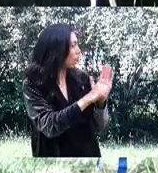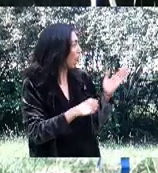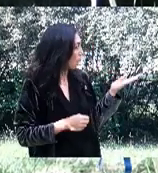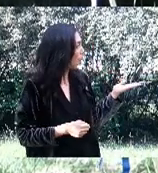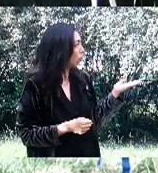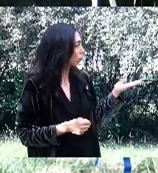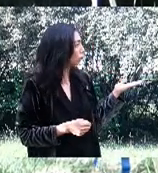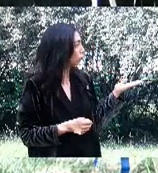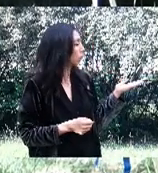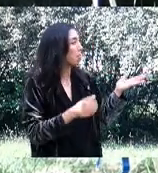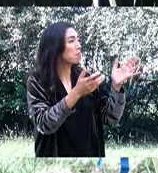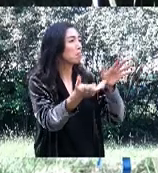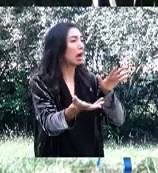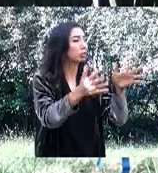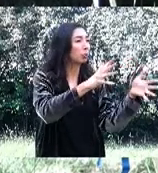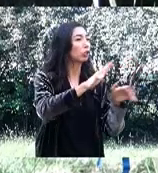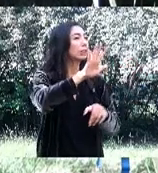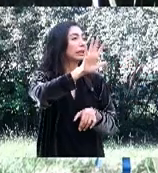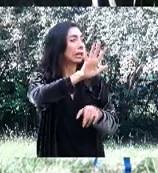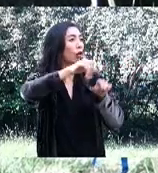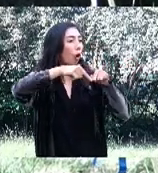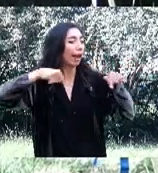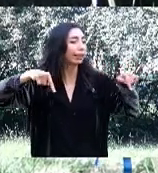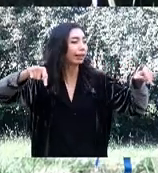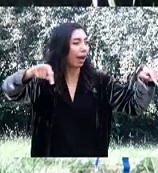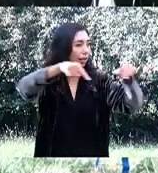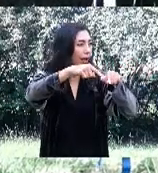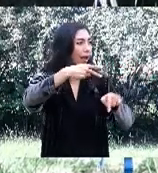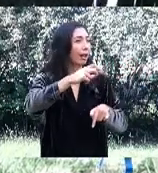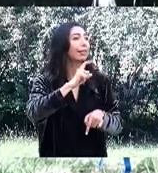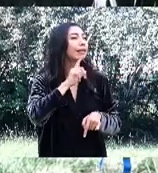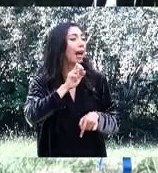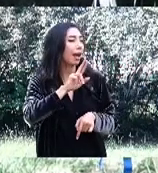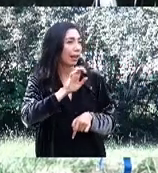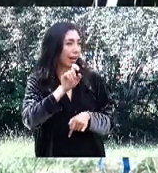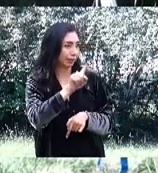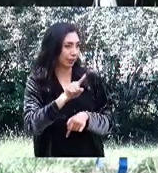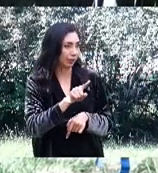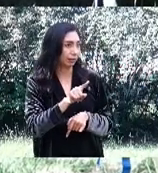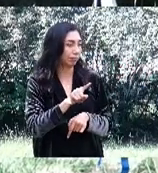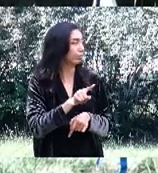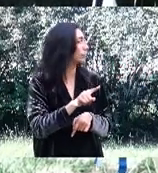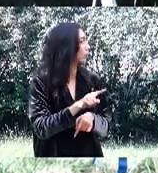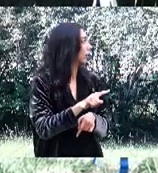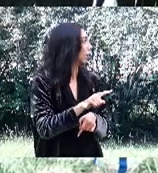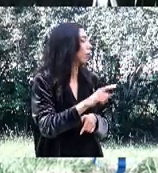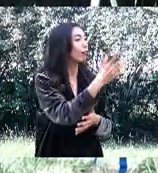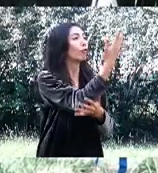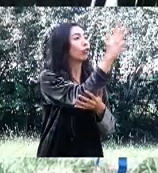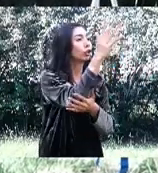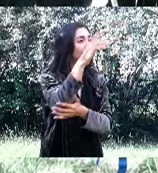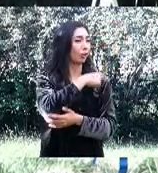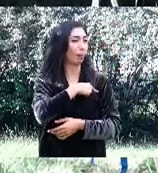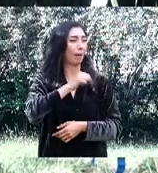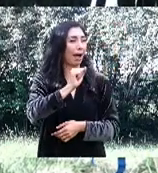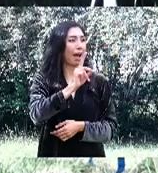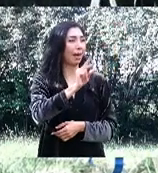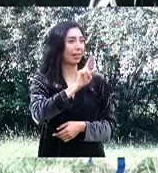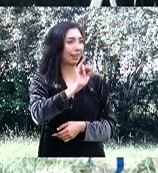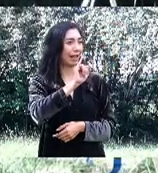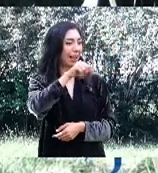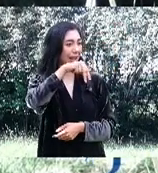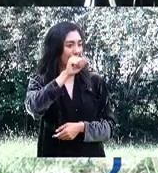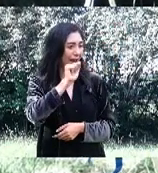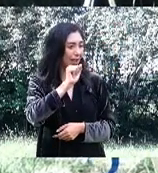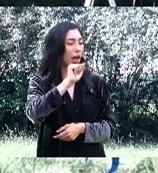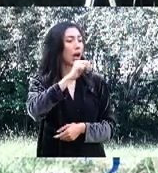son alrededor de 5 hectáreas que se recuperaron en dos etapas del Bosque Adriana Hoffman un espacio que le